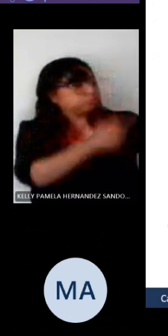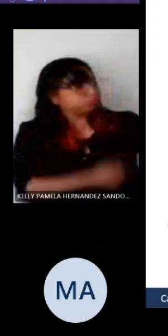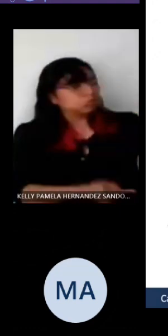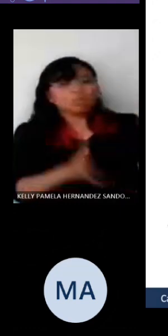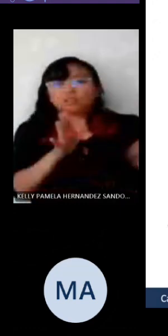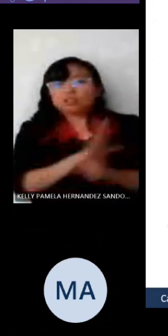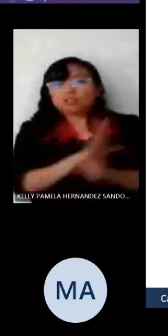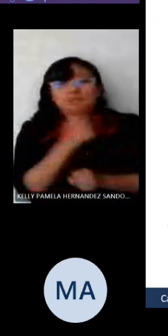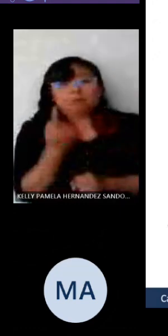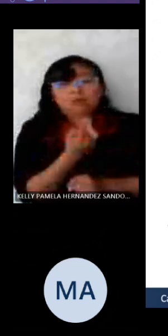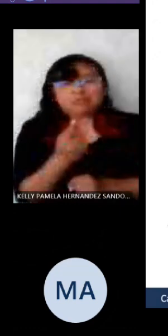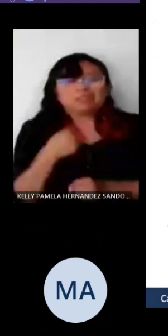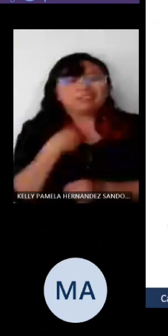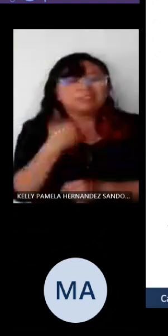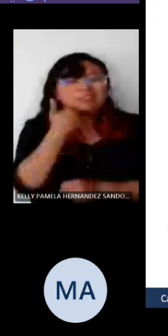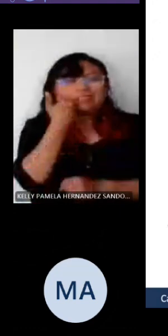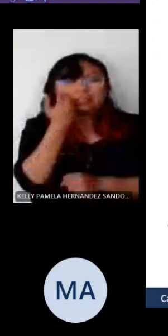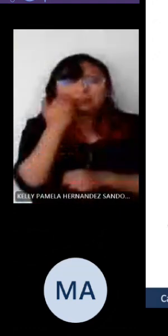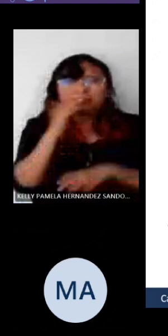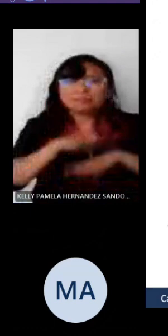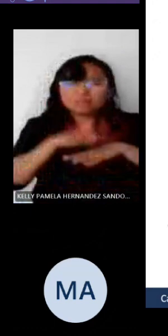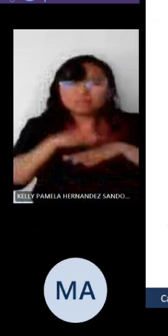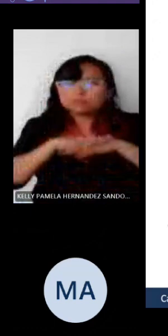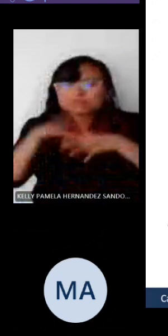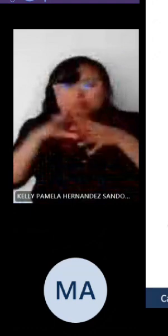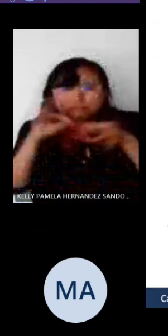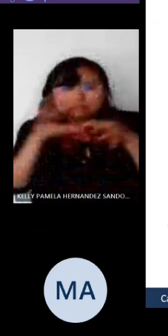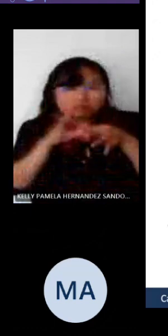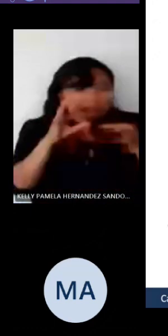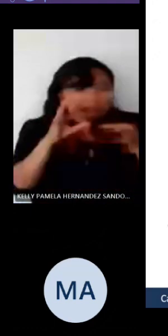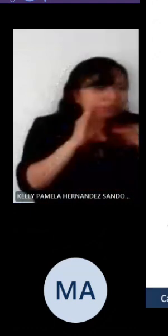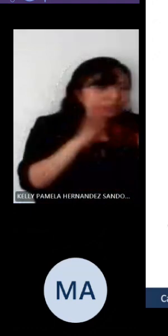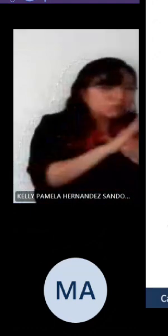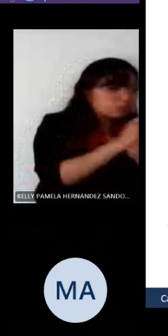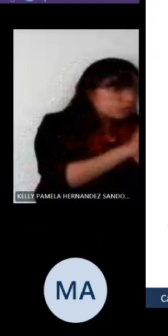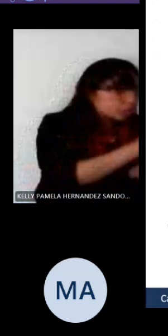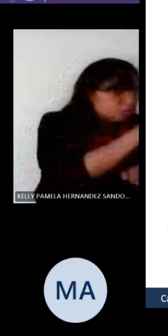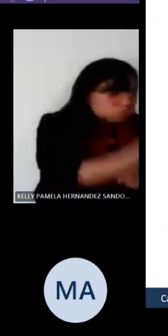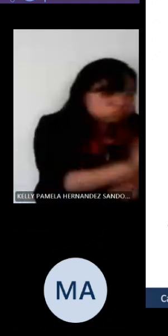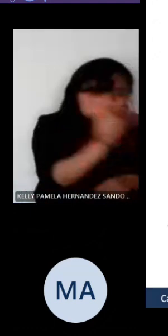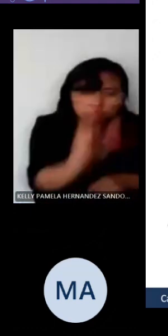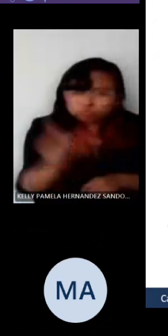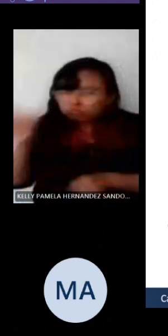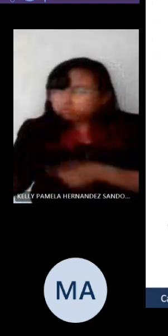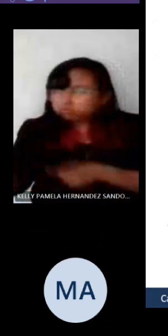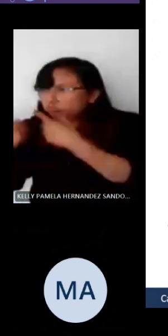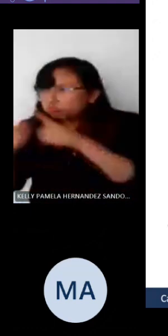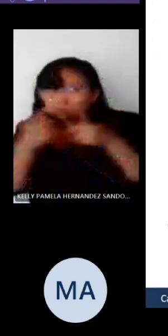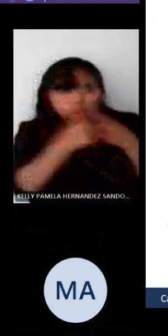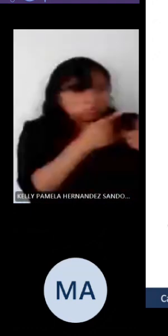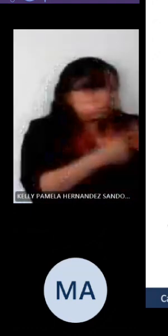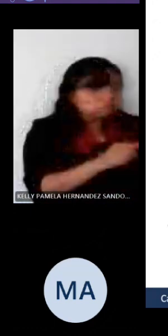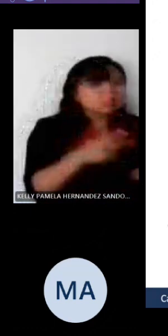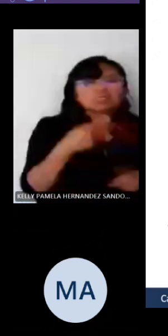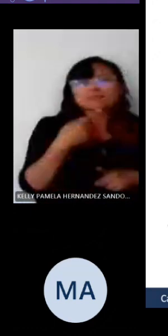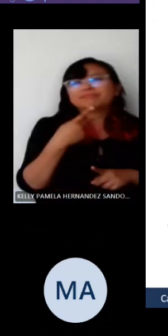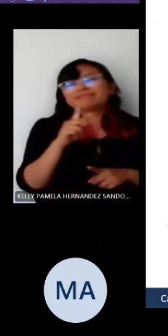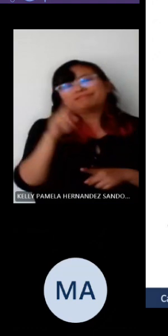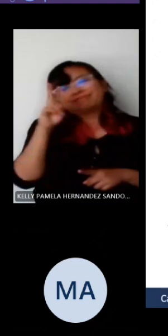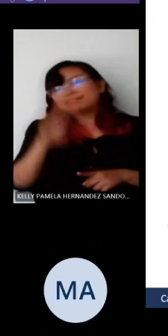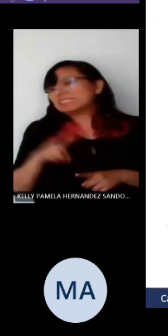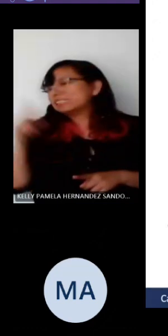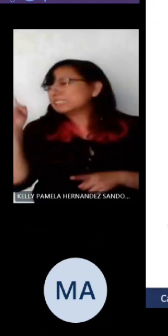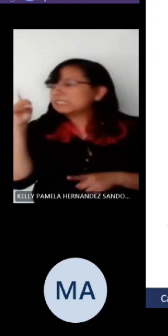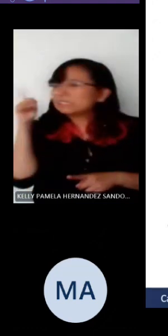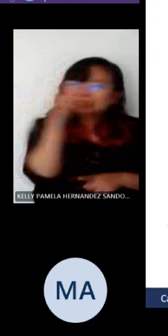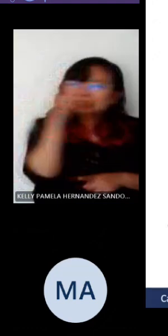ponerle más nombres y apellidos de acuerdo a la parte clínica, pero hoy por hoy sabemos que estas subclasificaciones son bastante complejas